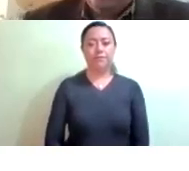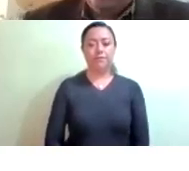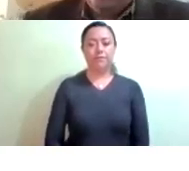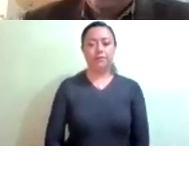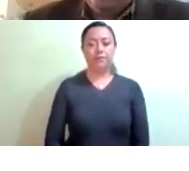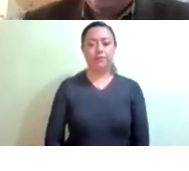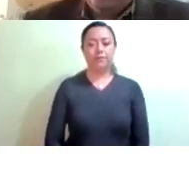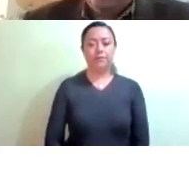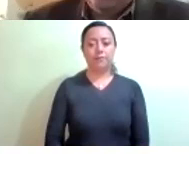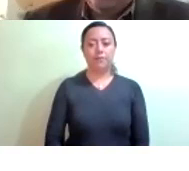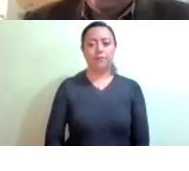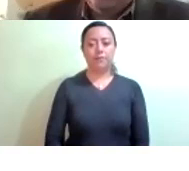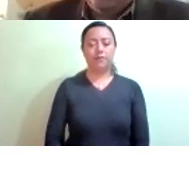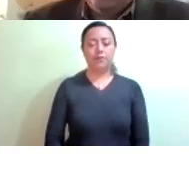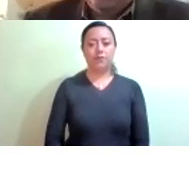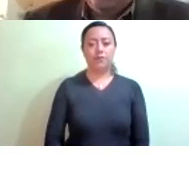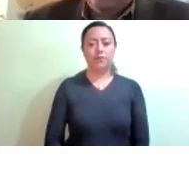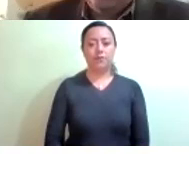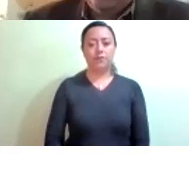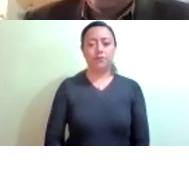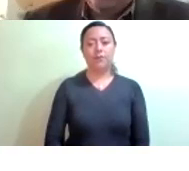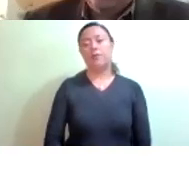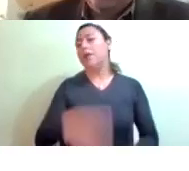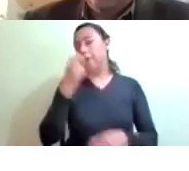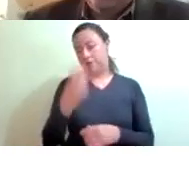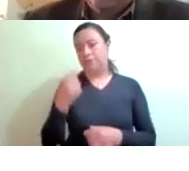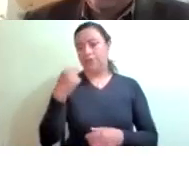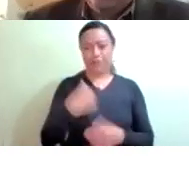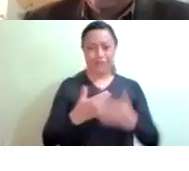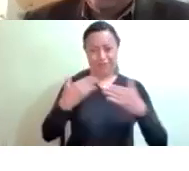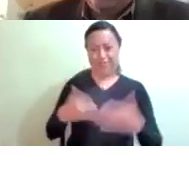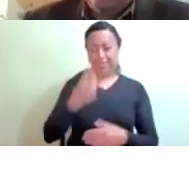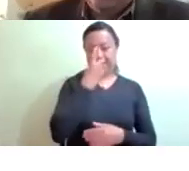policías pagar los insumos para saldo del teléfono, para